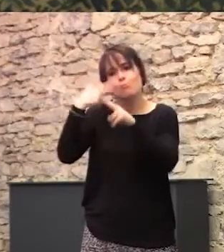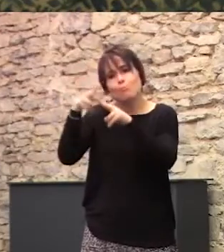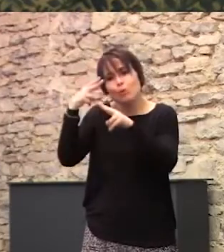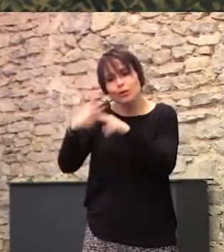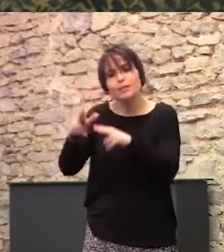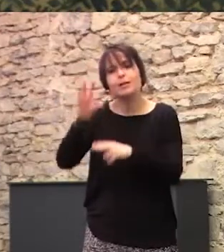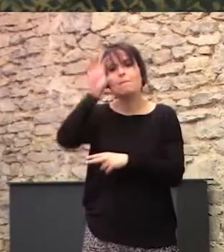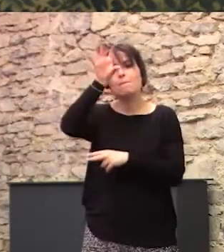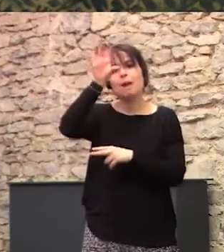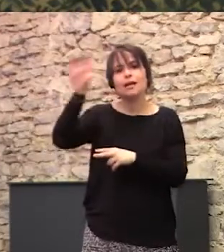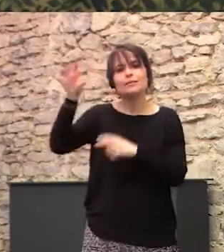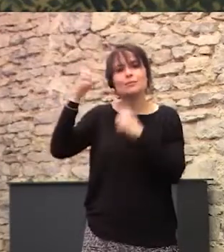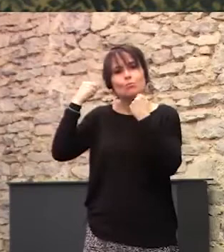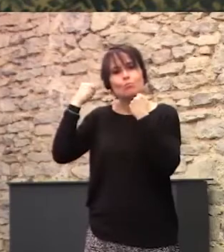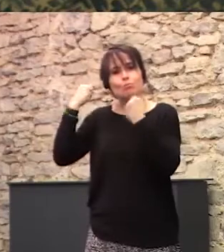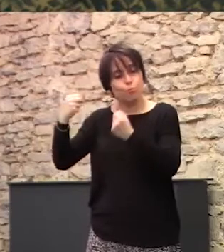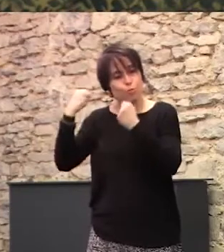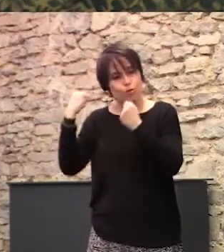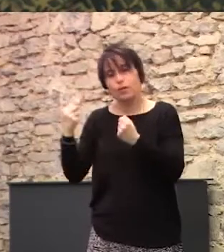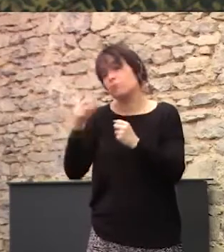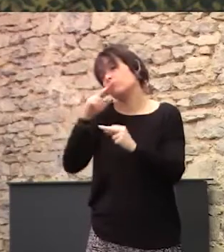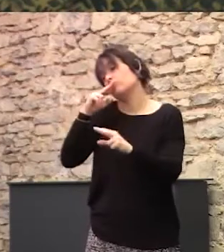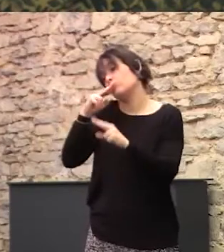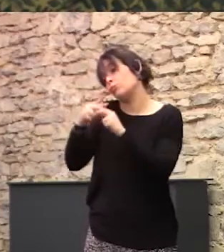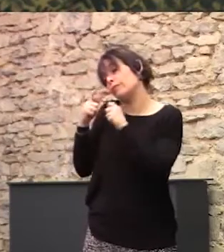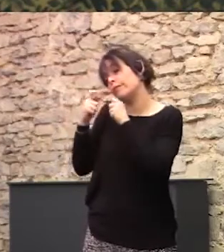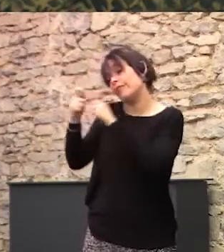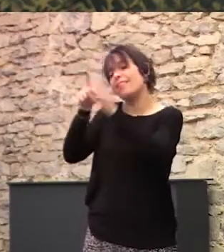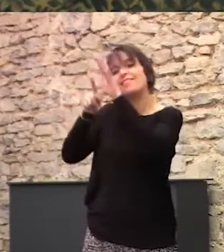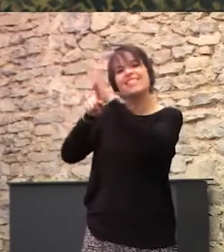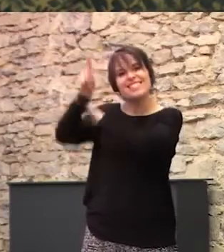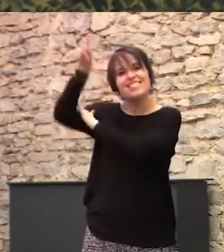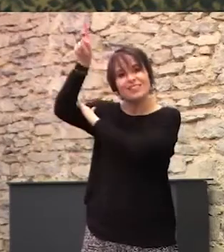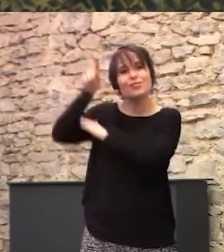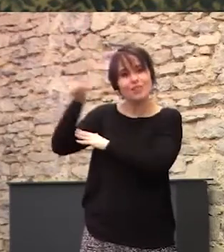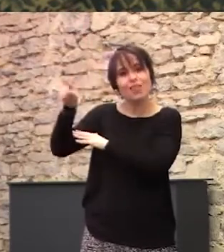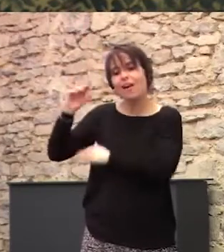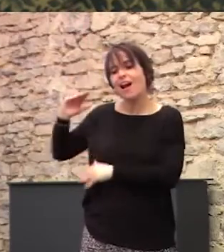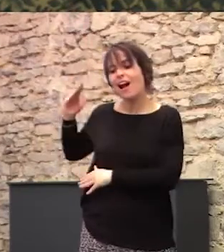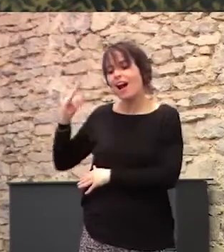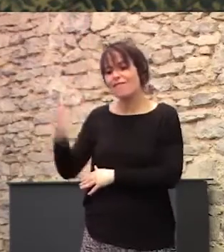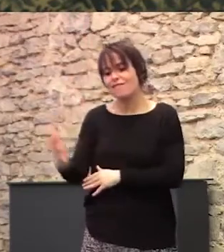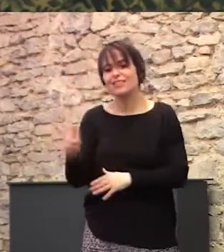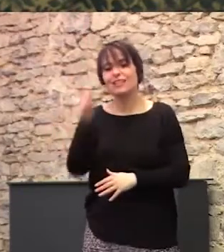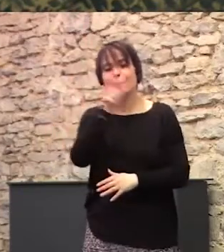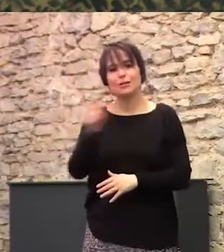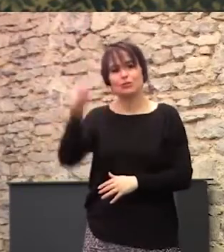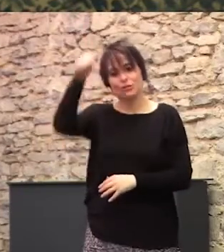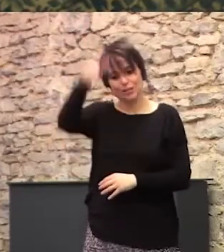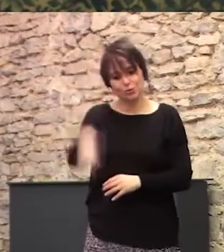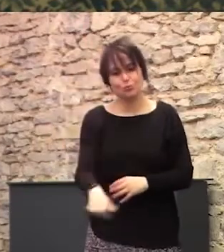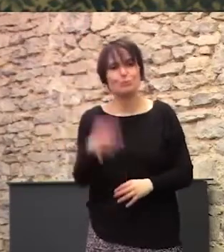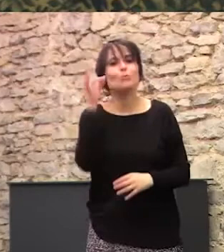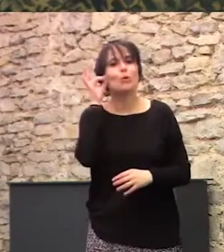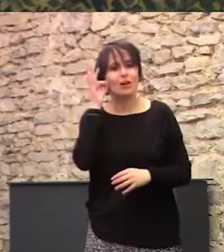los países llamados desarrollados, afecta la vida de las mujeres en los países del sur. Y esto no lo